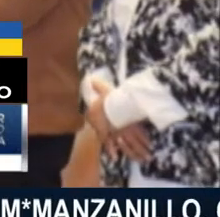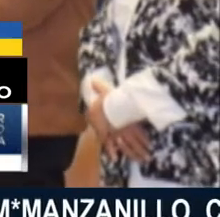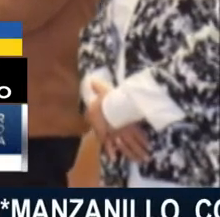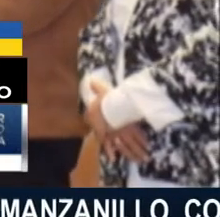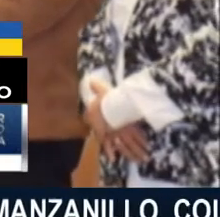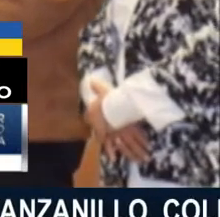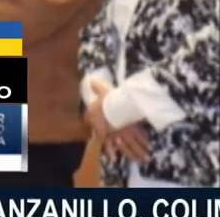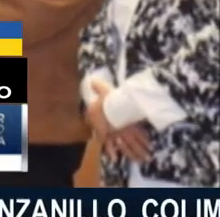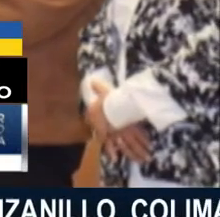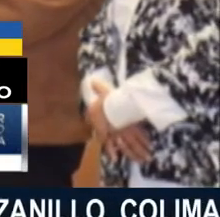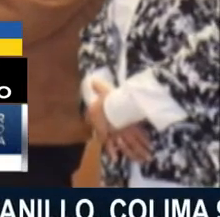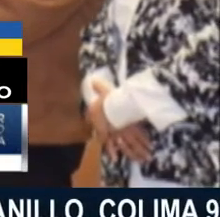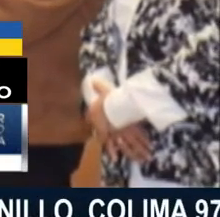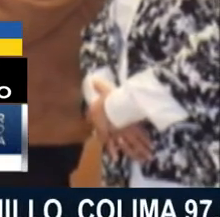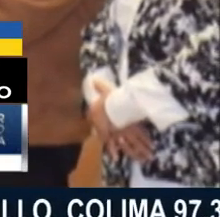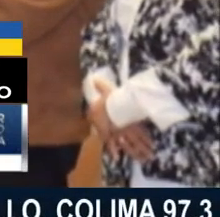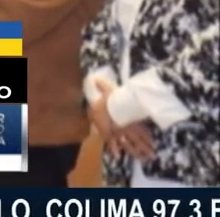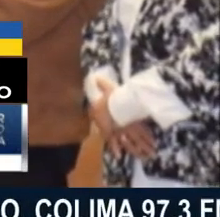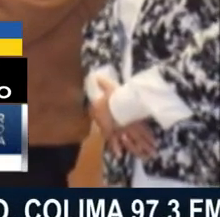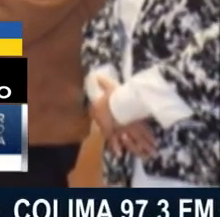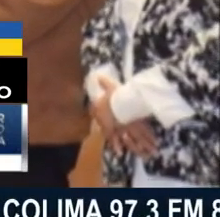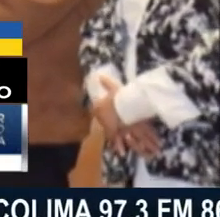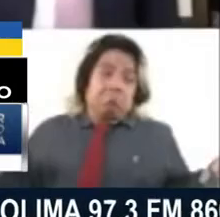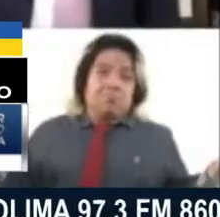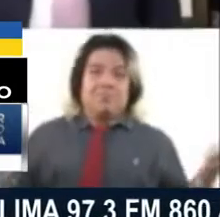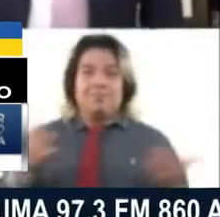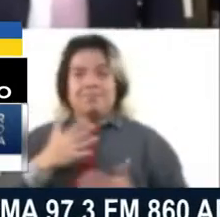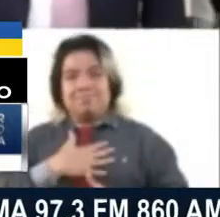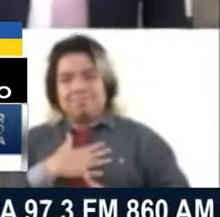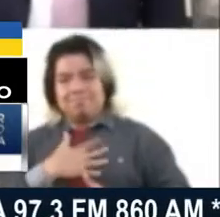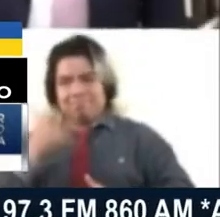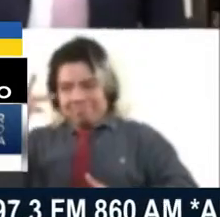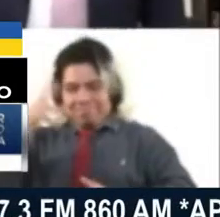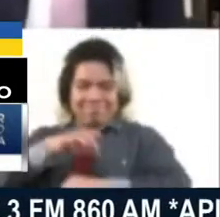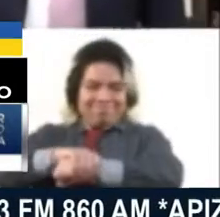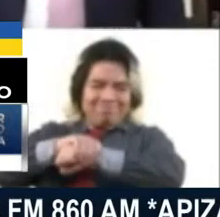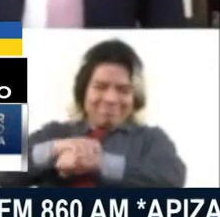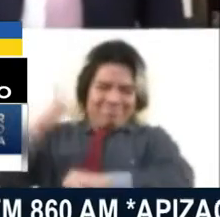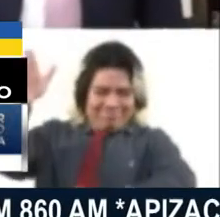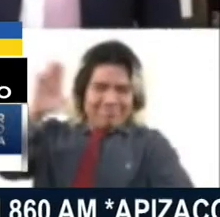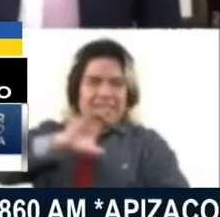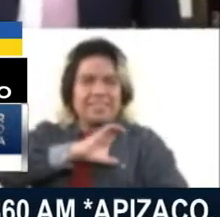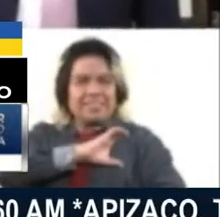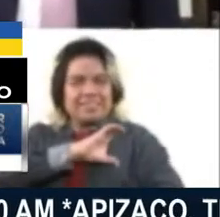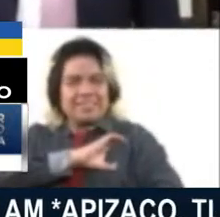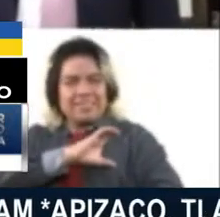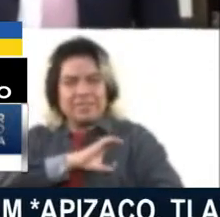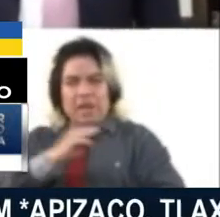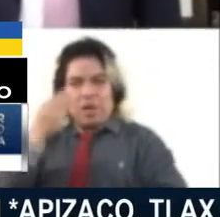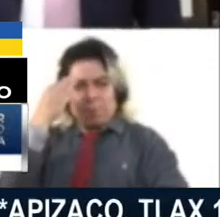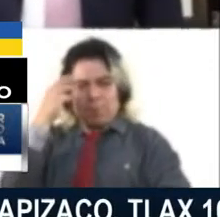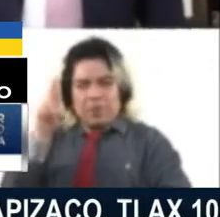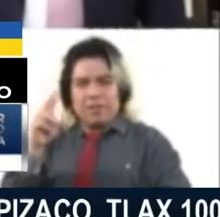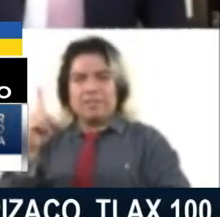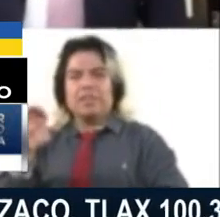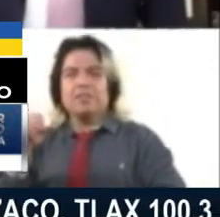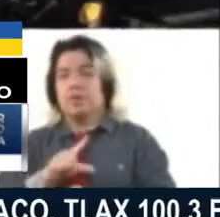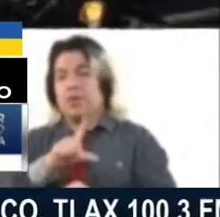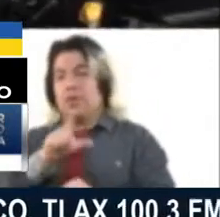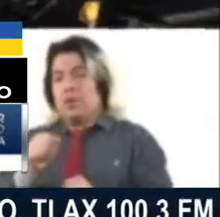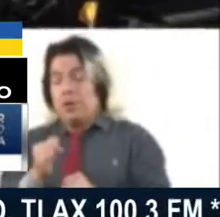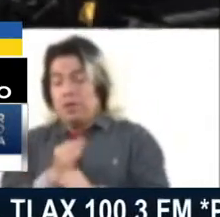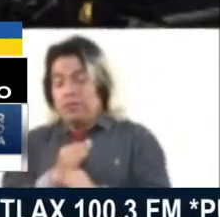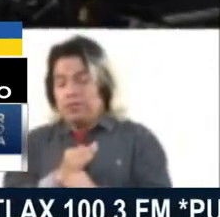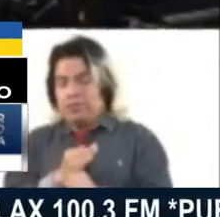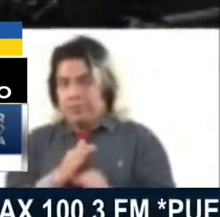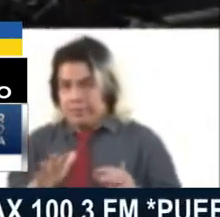Gómez hay aires de cambio en el Estado de México. Nuestro apoyo, cariño a la maestra Delfina, la queremos mucho.